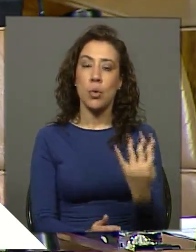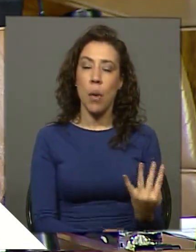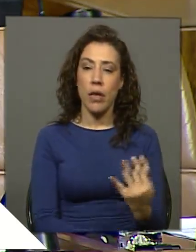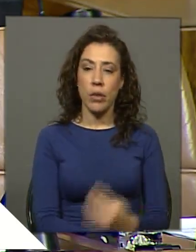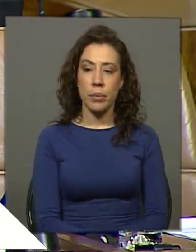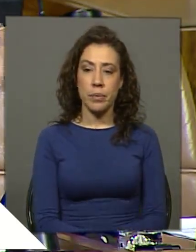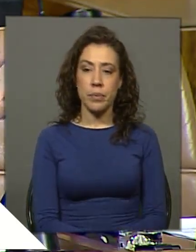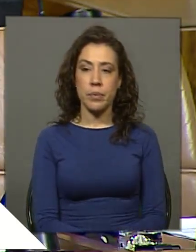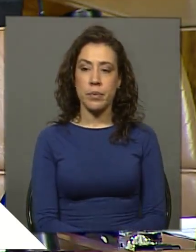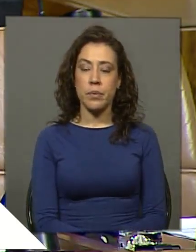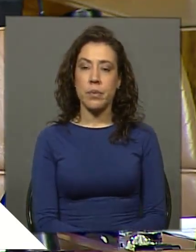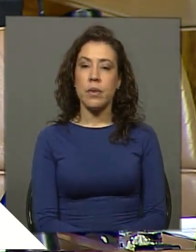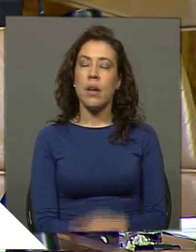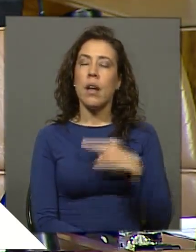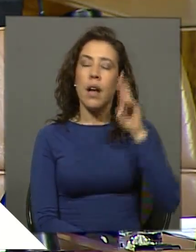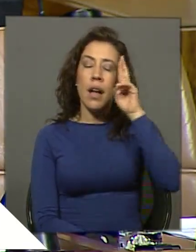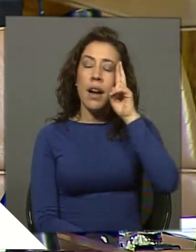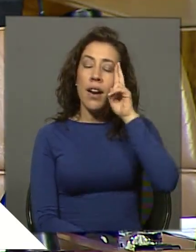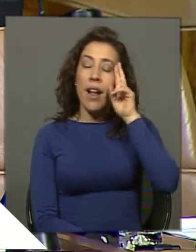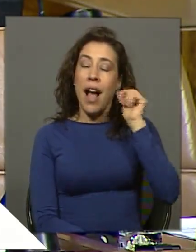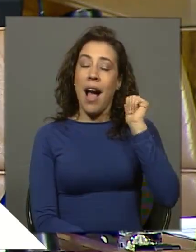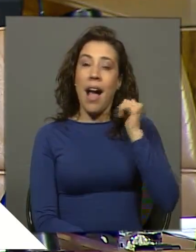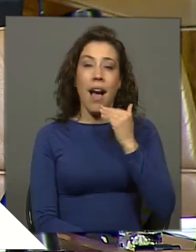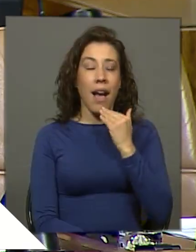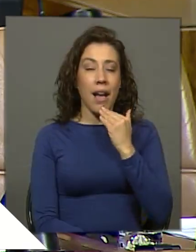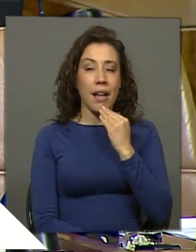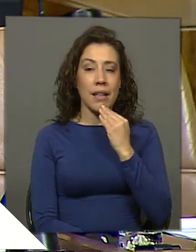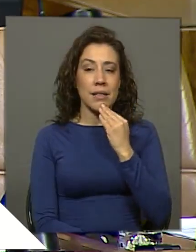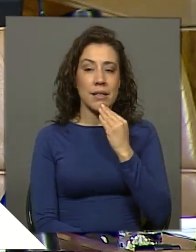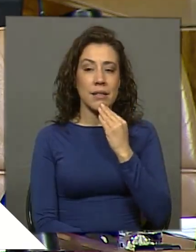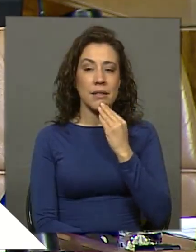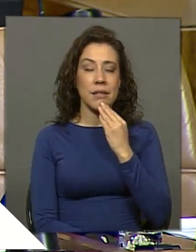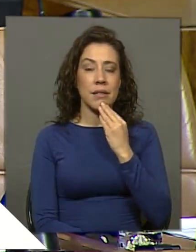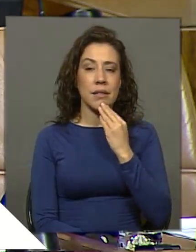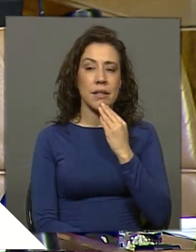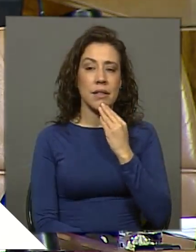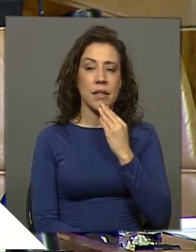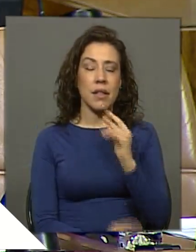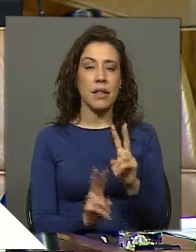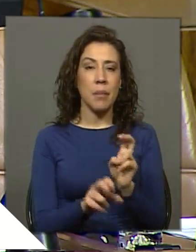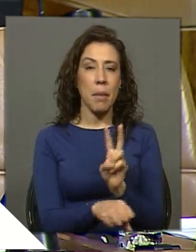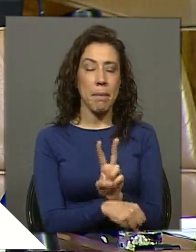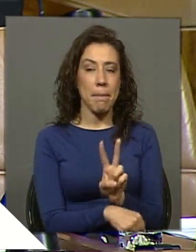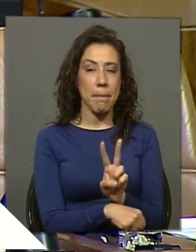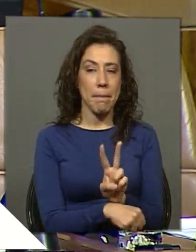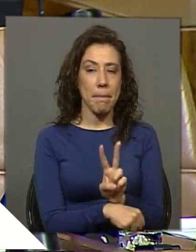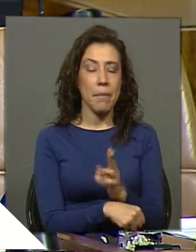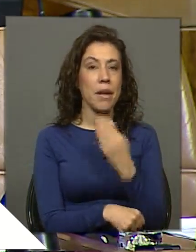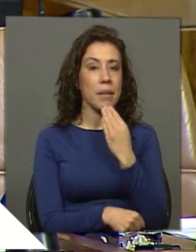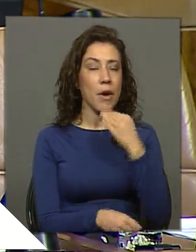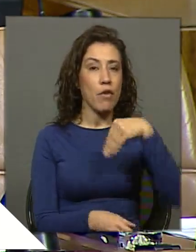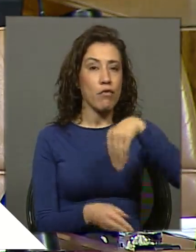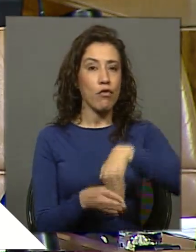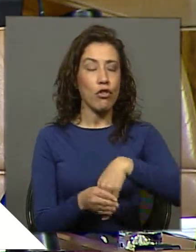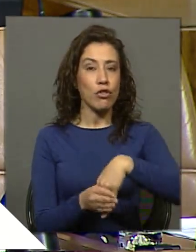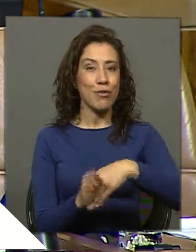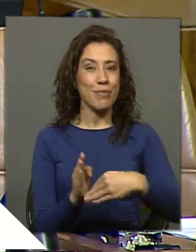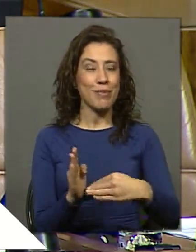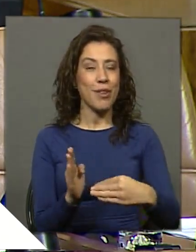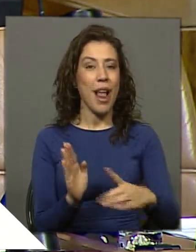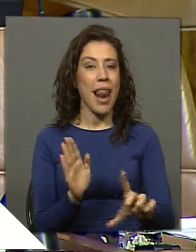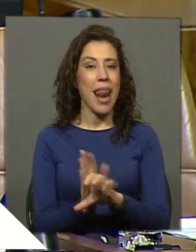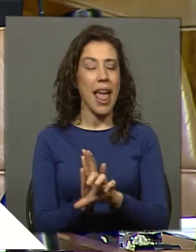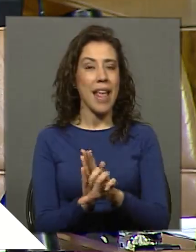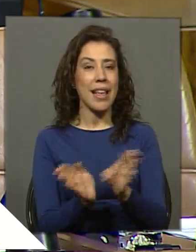y como recordábamos ayer también en relación a los profesores que también votamos una ley de